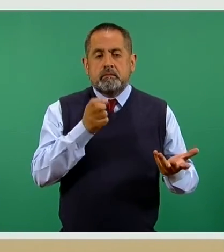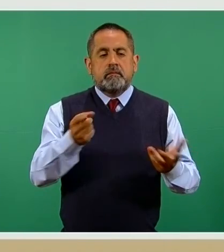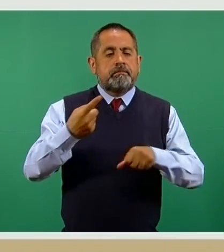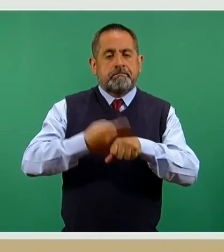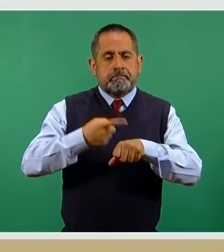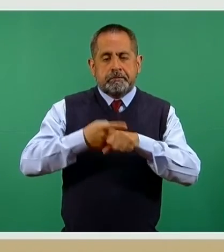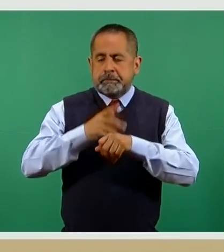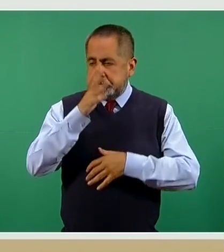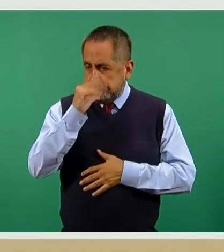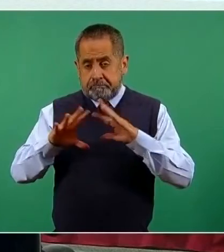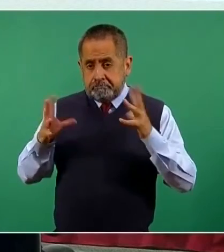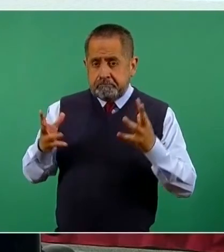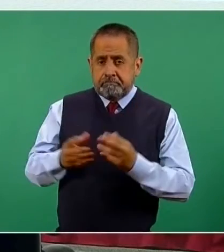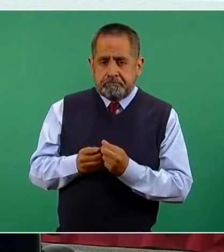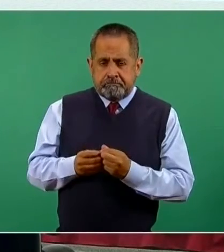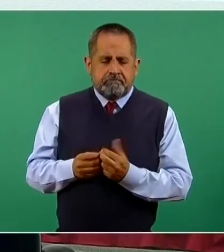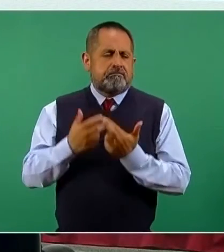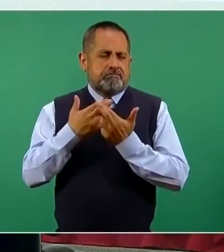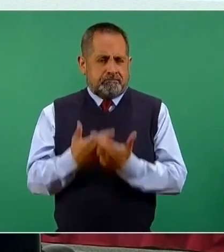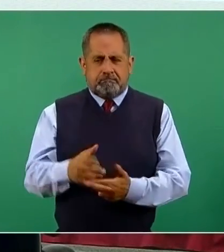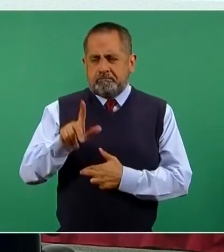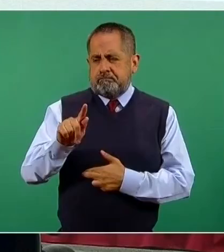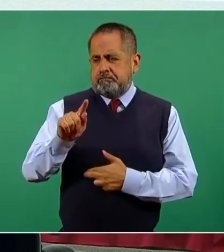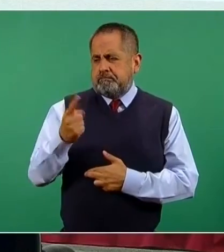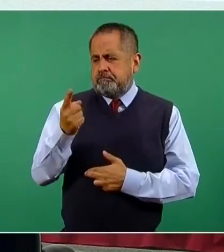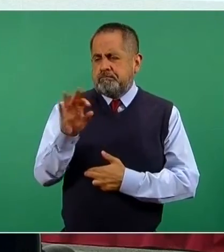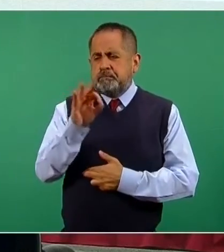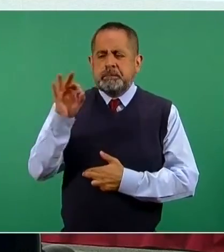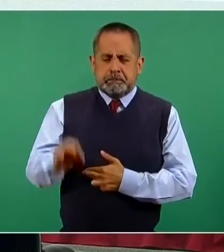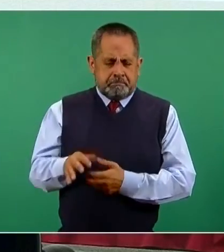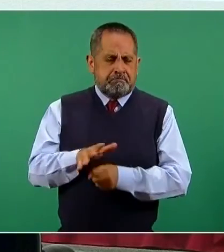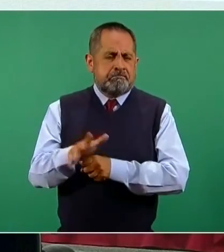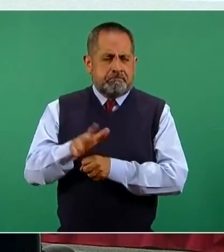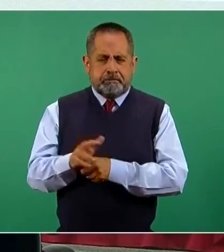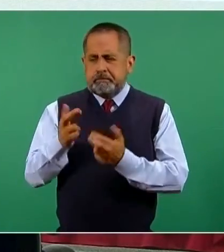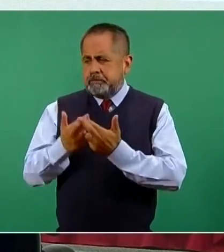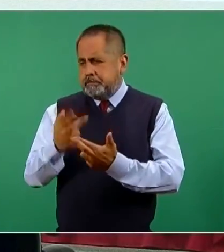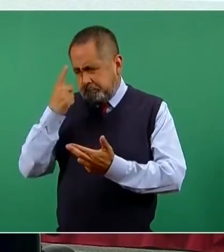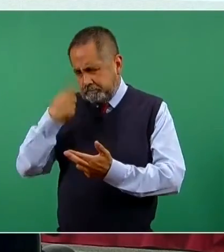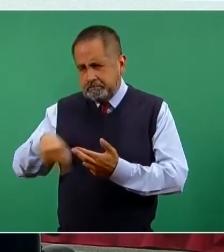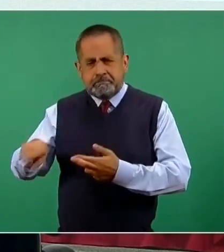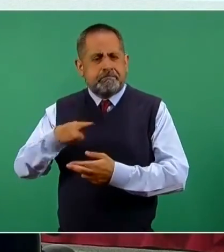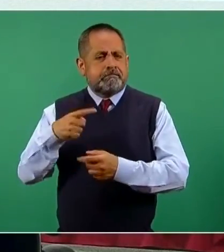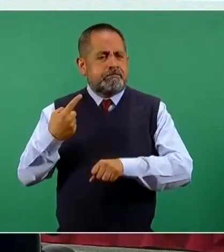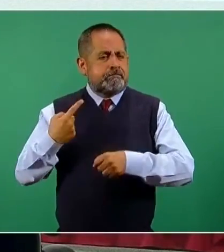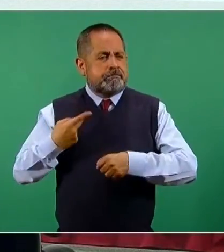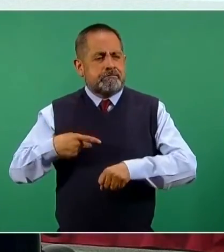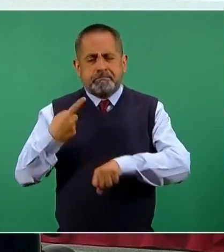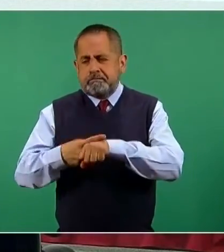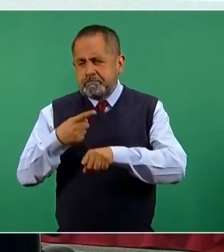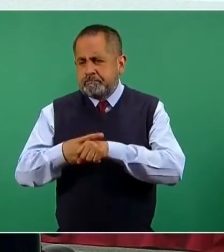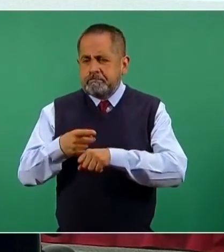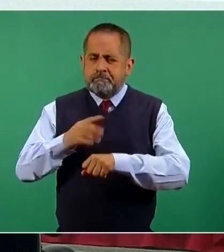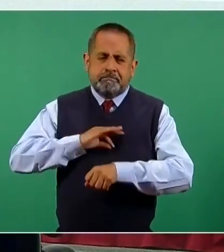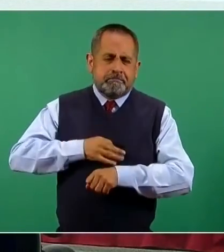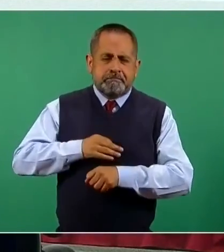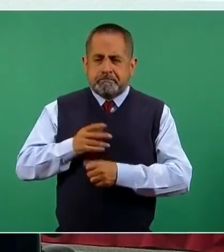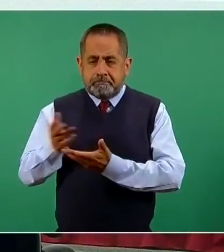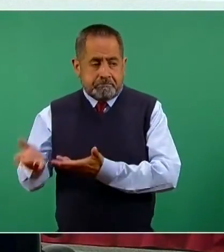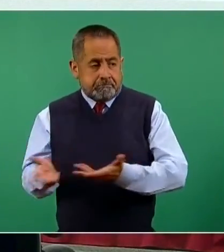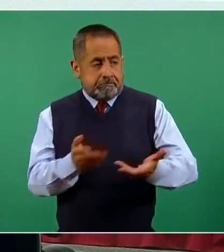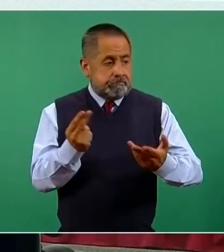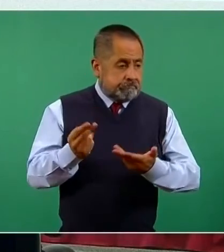473 existentes están ocupadas tres mil 632 un paciente por lo cual el porcentaje de ocupación